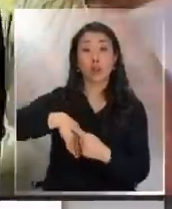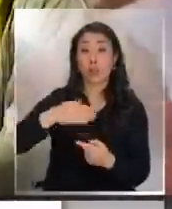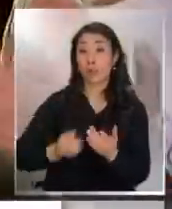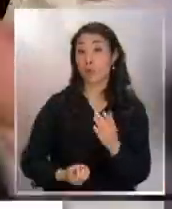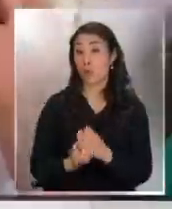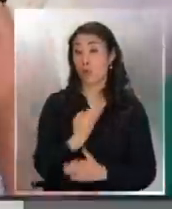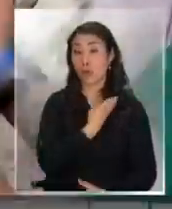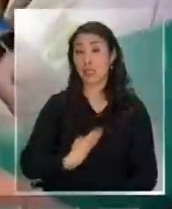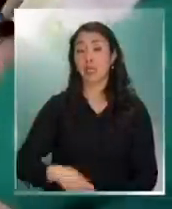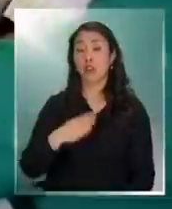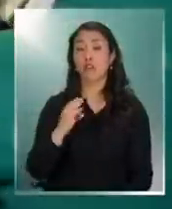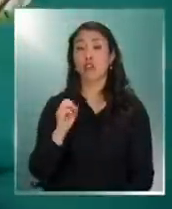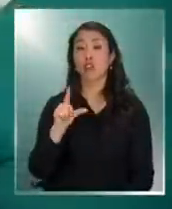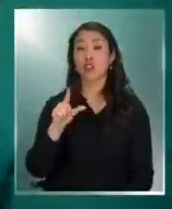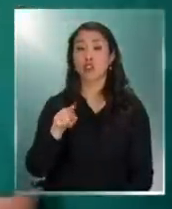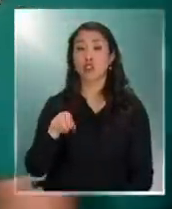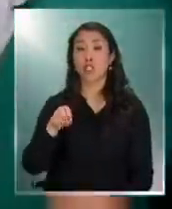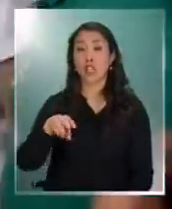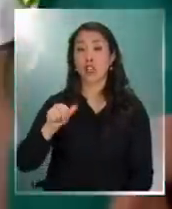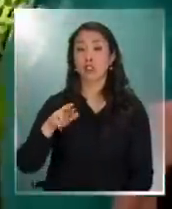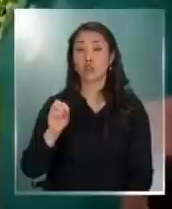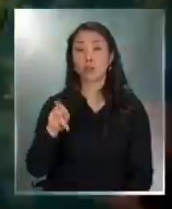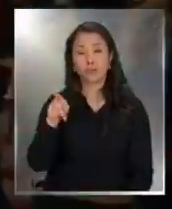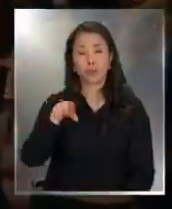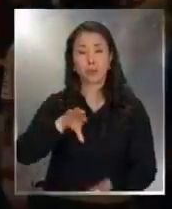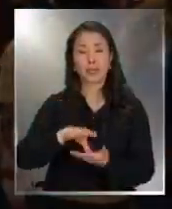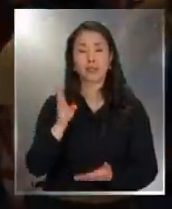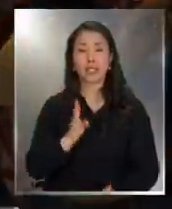nuevo presidente de Brasil.